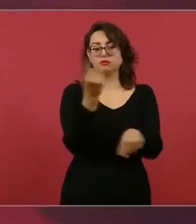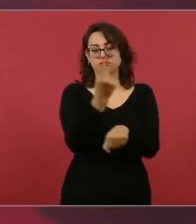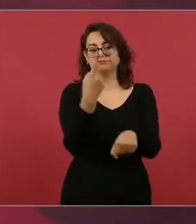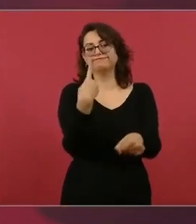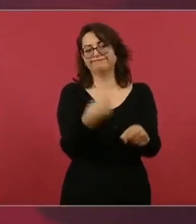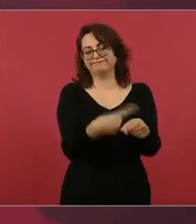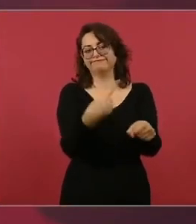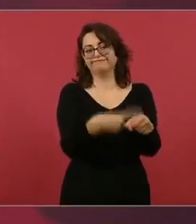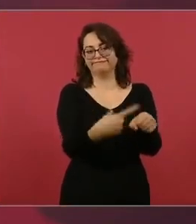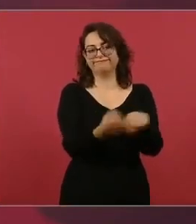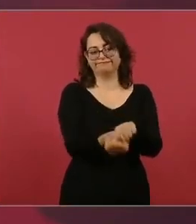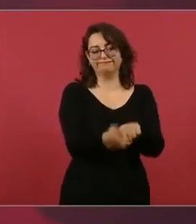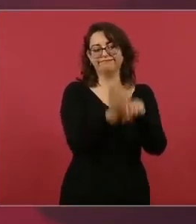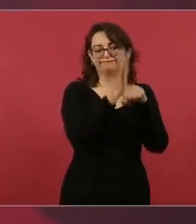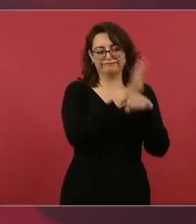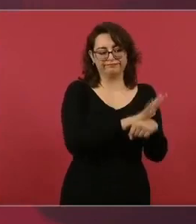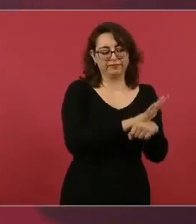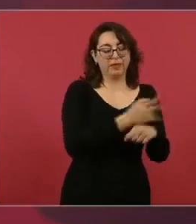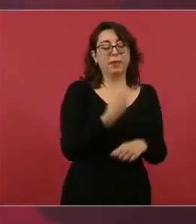Abajo,